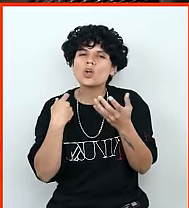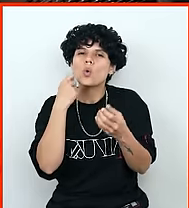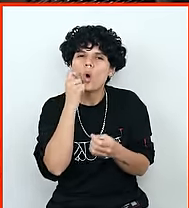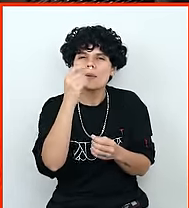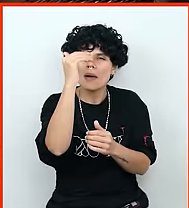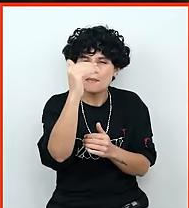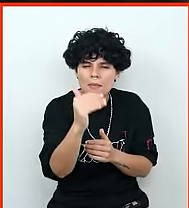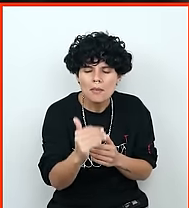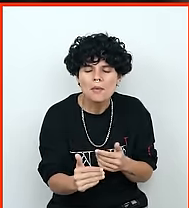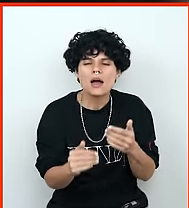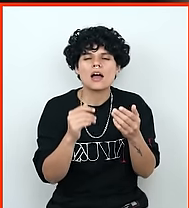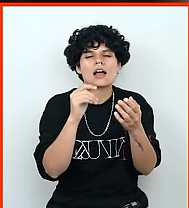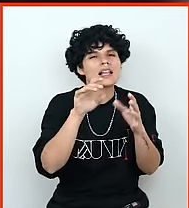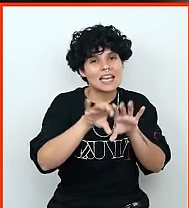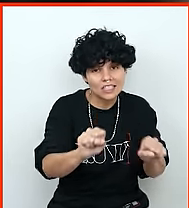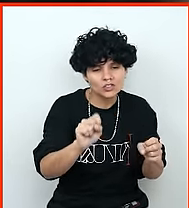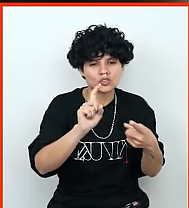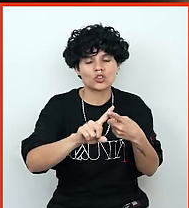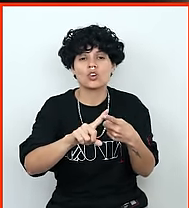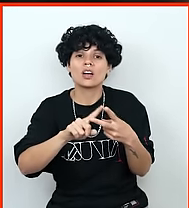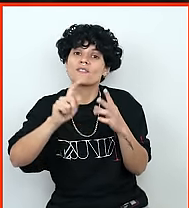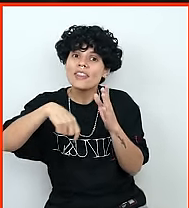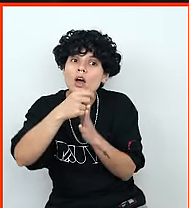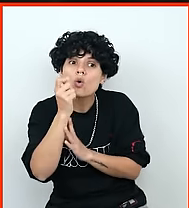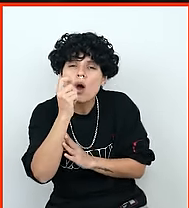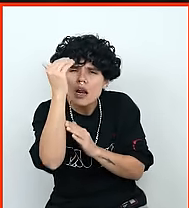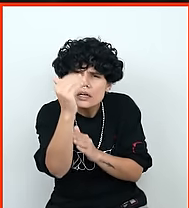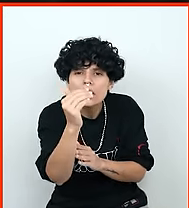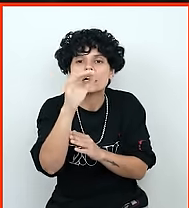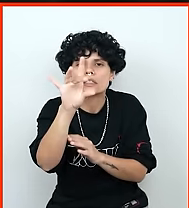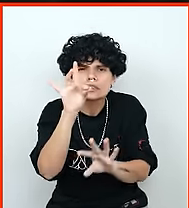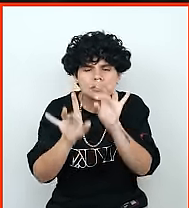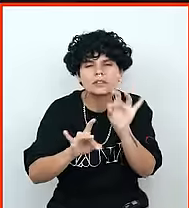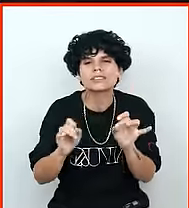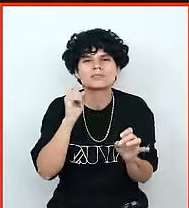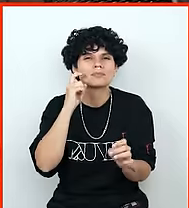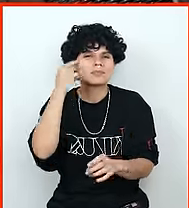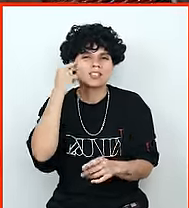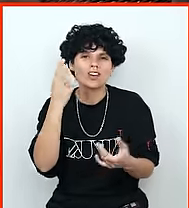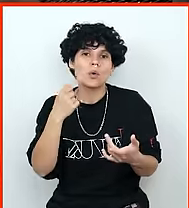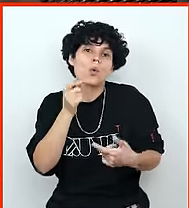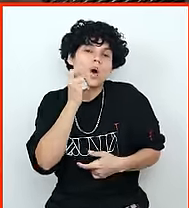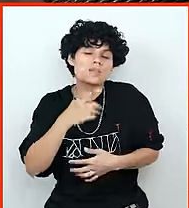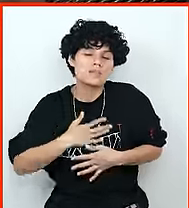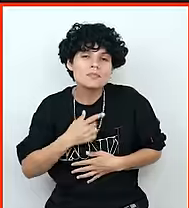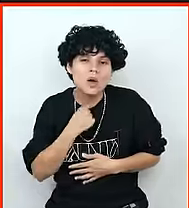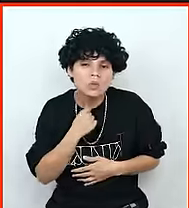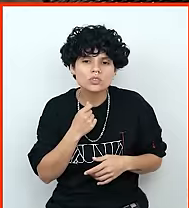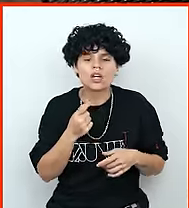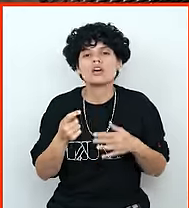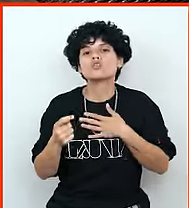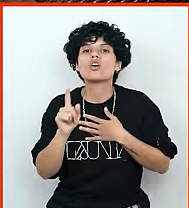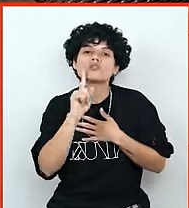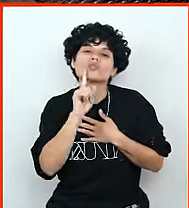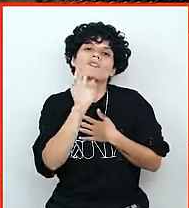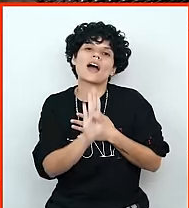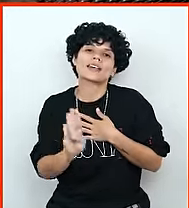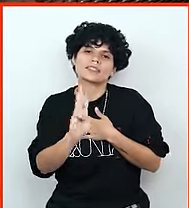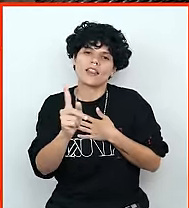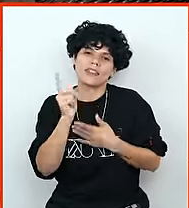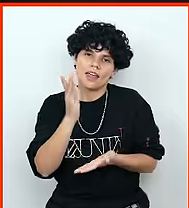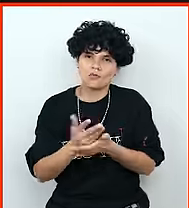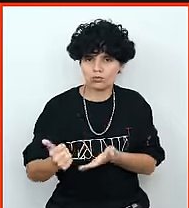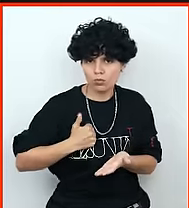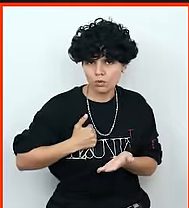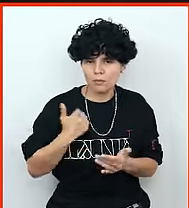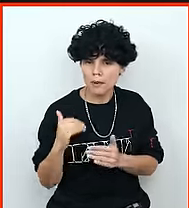esas elegías y puedo decir, voy a sacar video, video, video. Onda. Sé que el material es consistente en el sentido, bajo mis parámetros, pues, ¿cachai? Me exijo ciertos parámetros